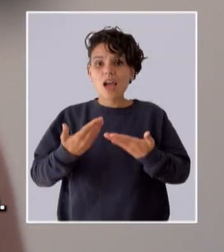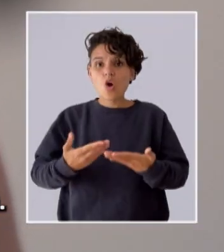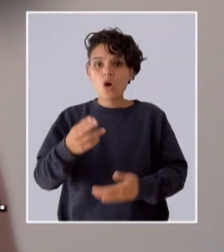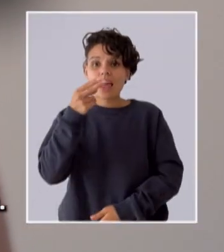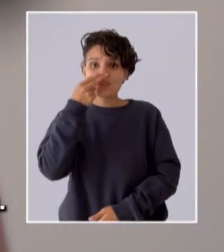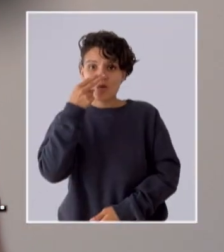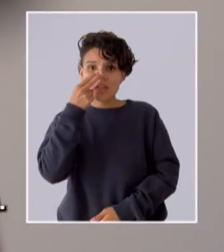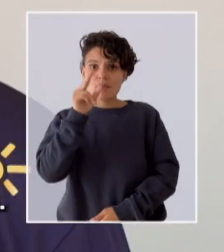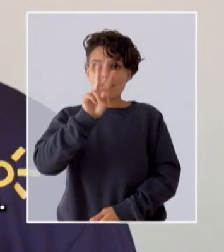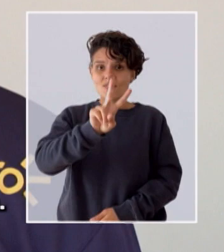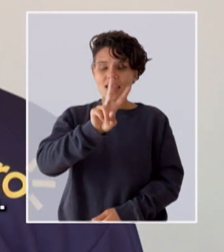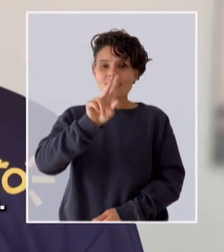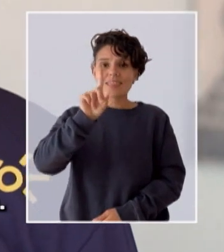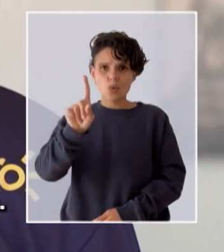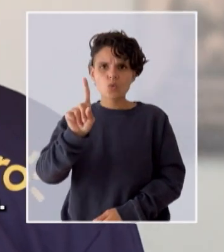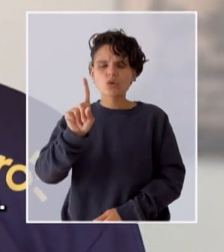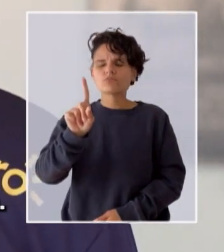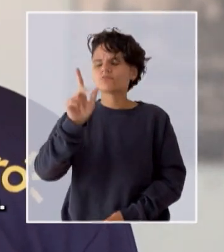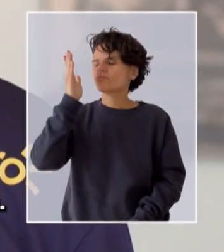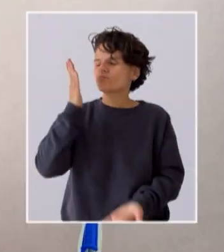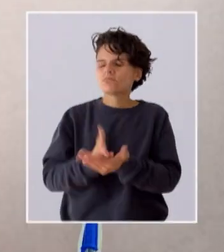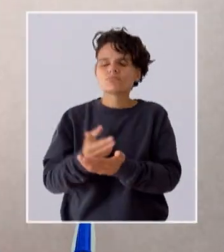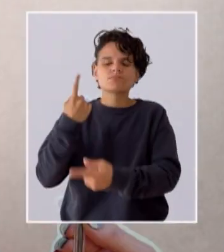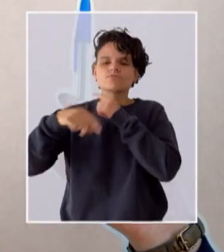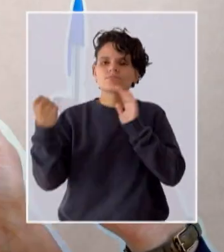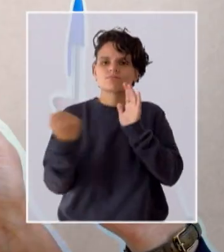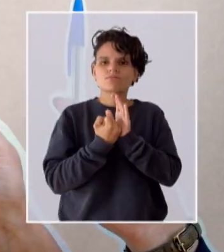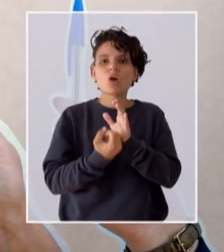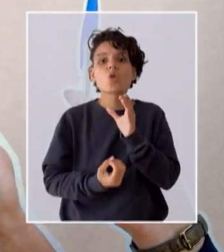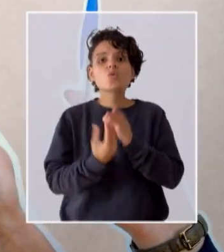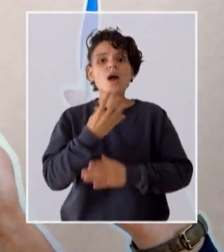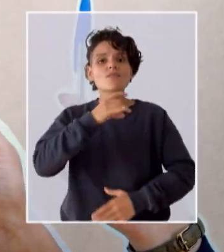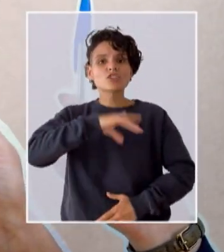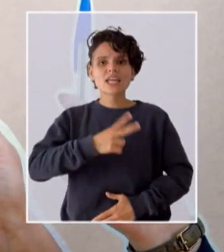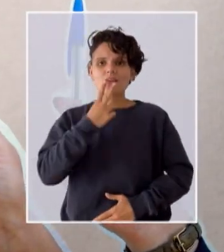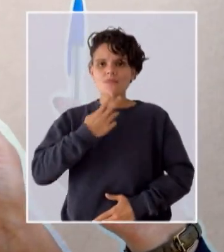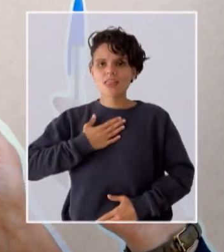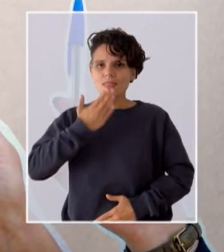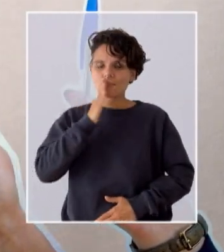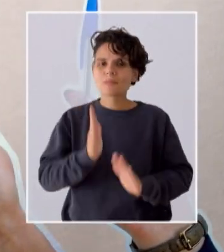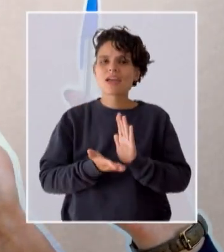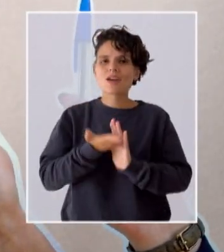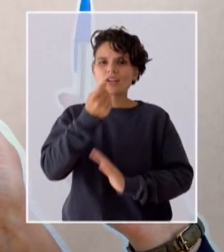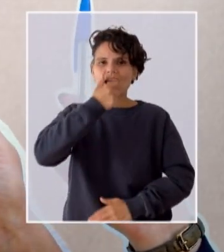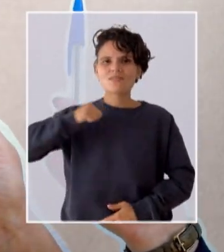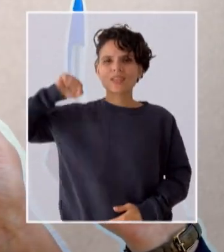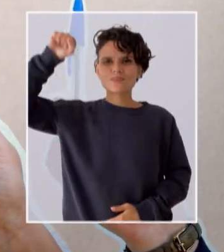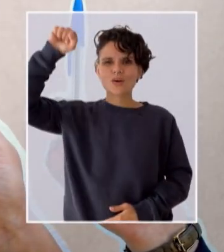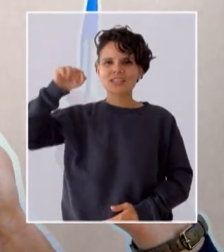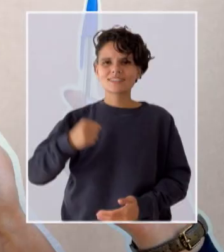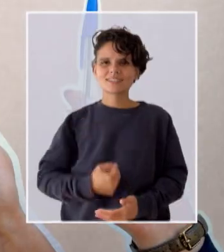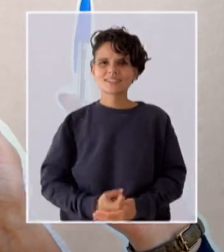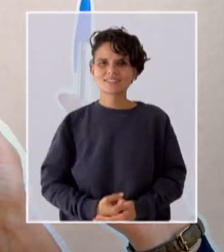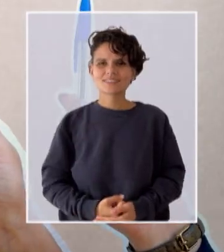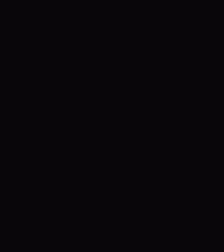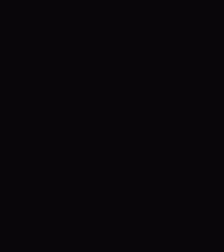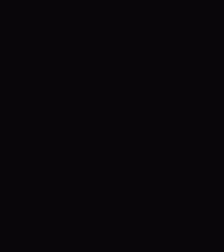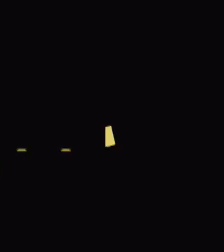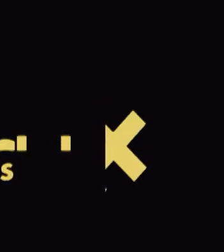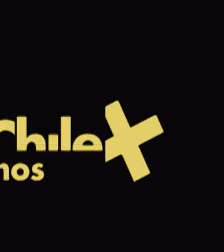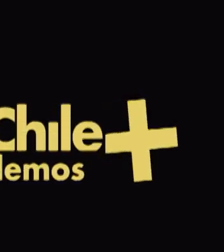Este 21 de noviembre tenemos una oportunidad histórica. Un nuevo Chile para vivir mejor. Gabriel